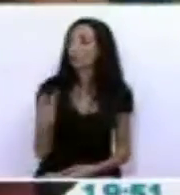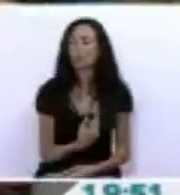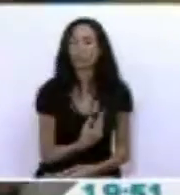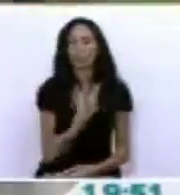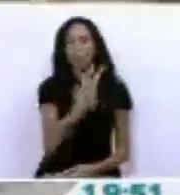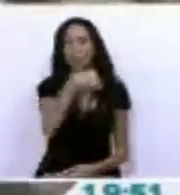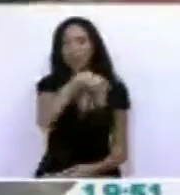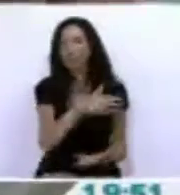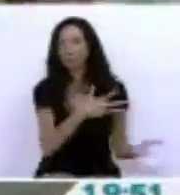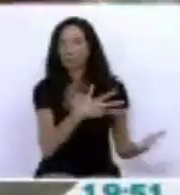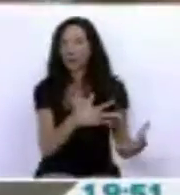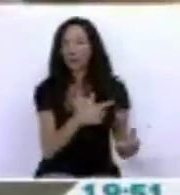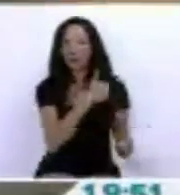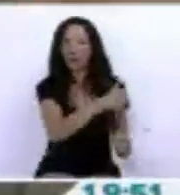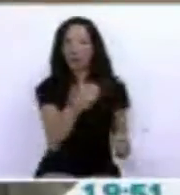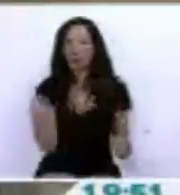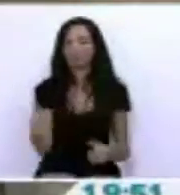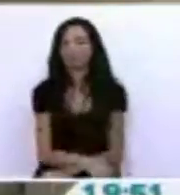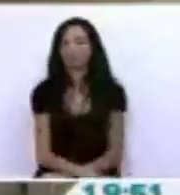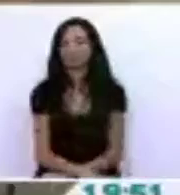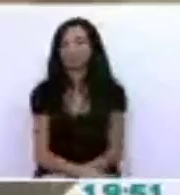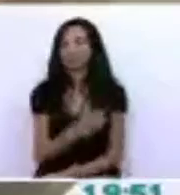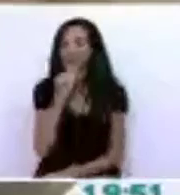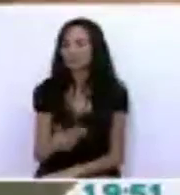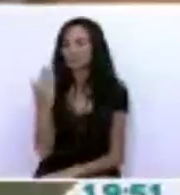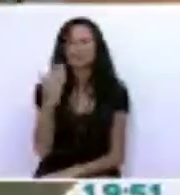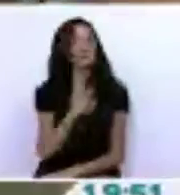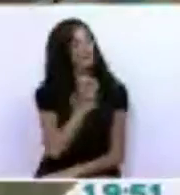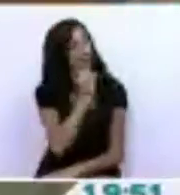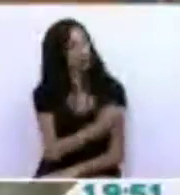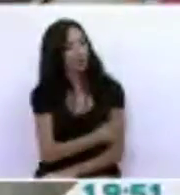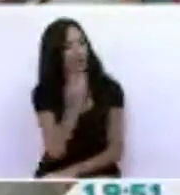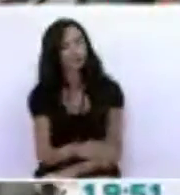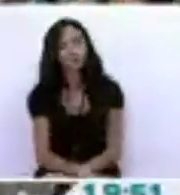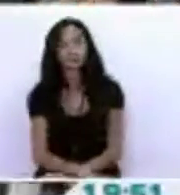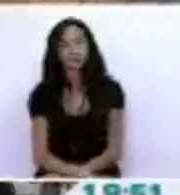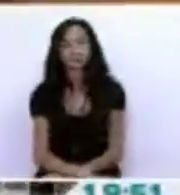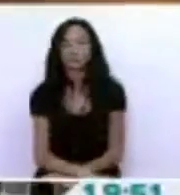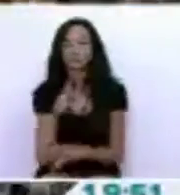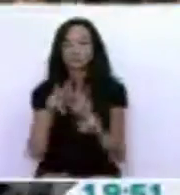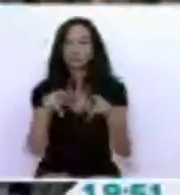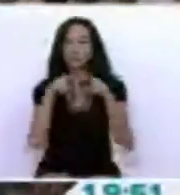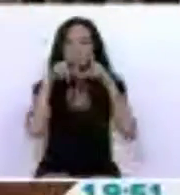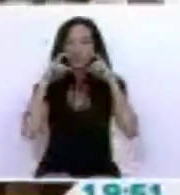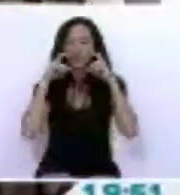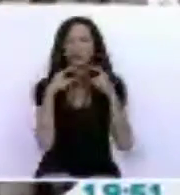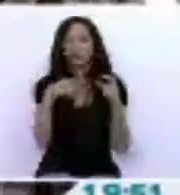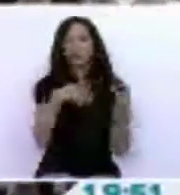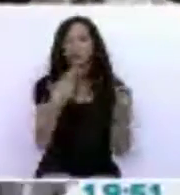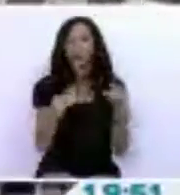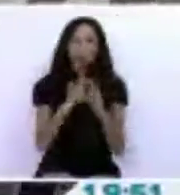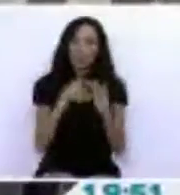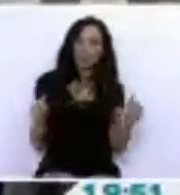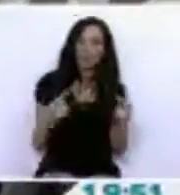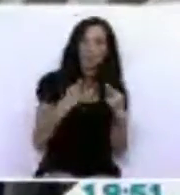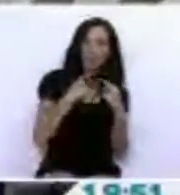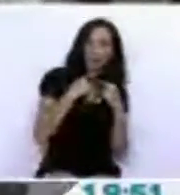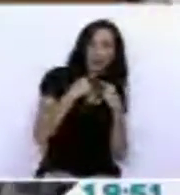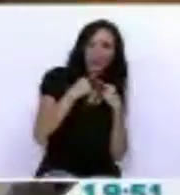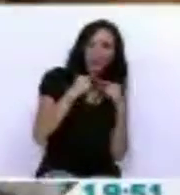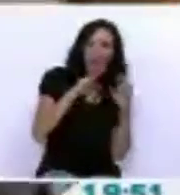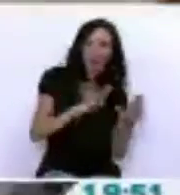una. Hola, Vicenta, muy buenos días. Hola, buenos días. Bueno, con esto de las mascarillas, ¿tú a lo mejor has podido compensar un poquito estas pérdidas durante